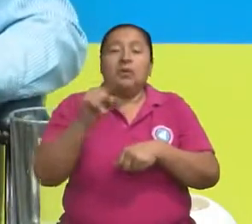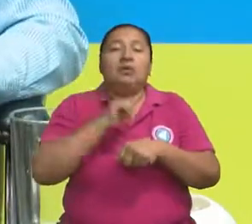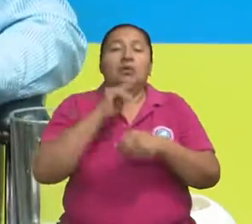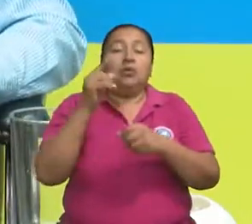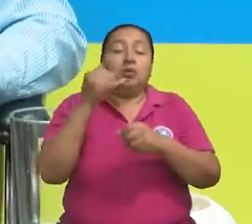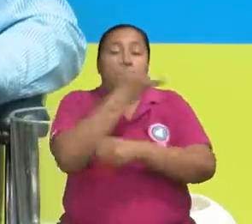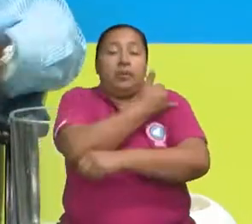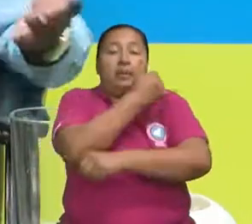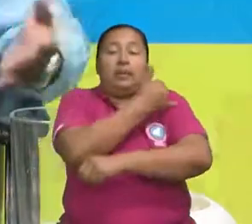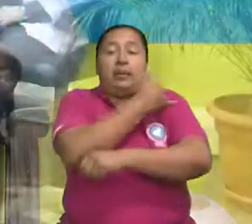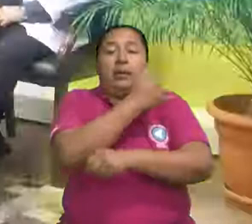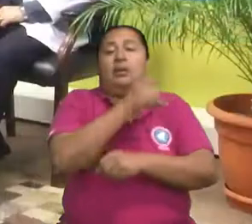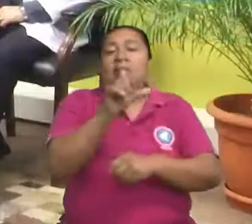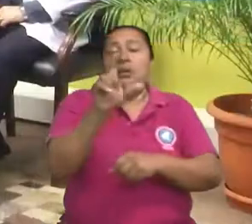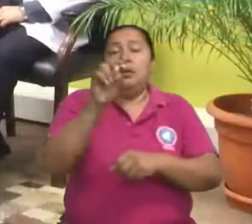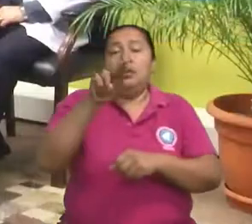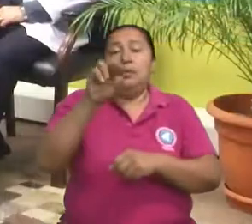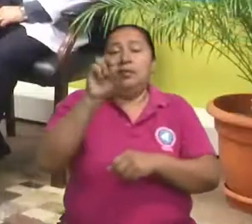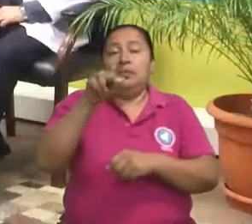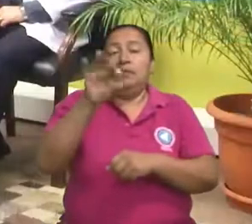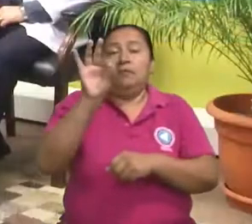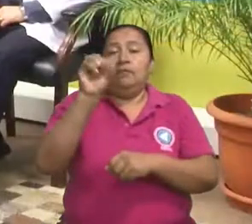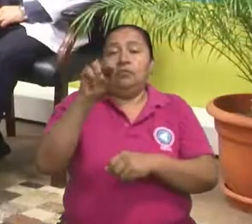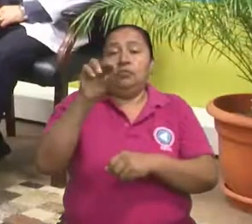doctor Hugo es un maestro.